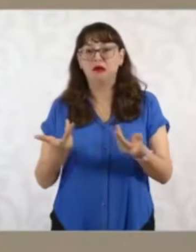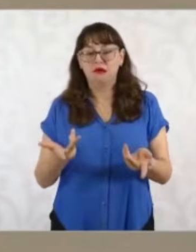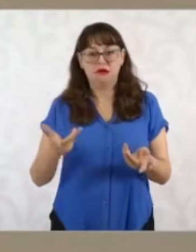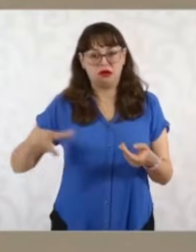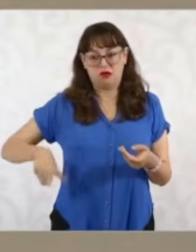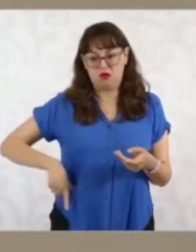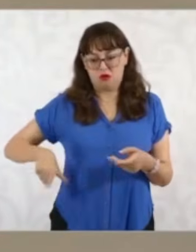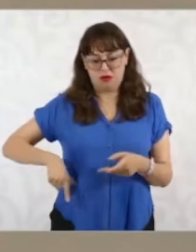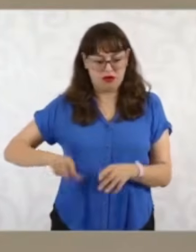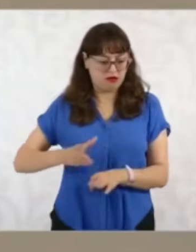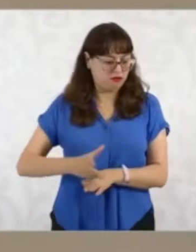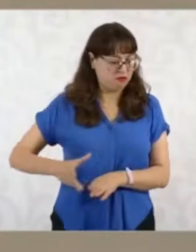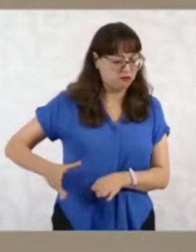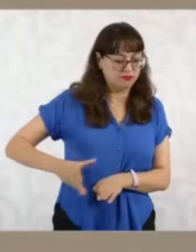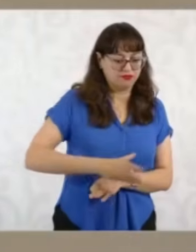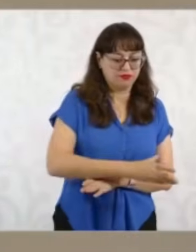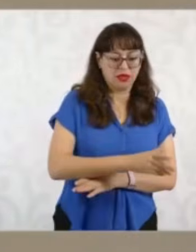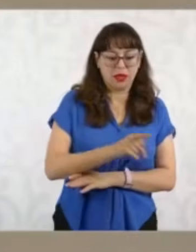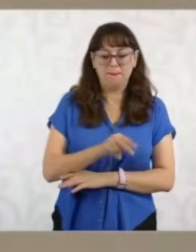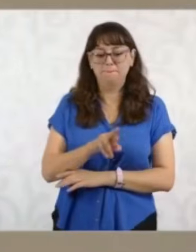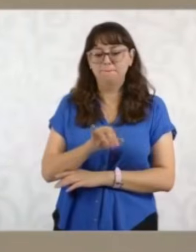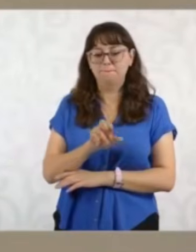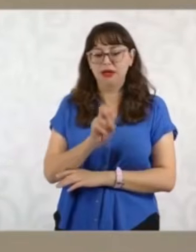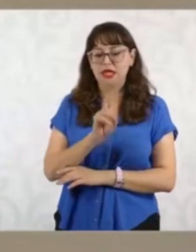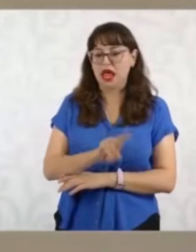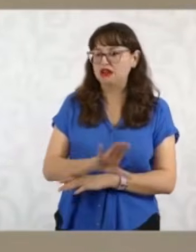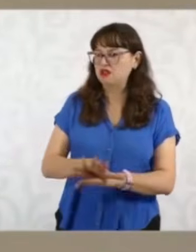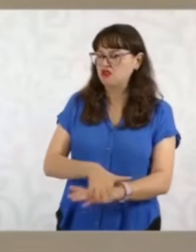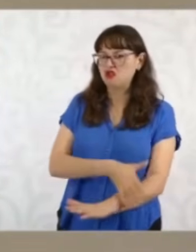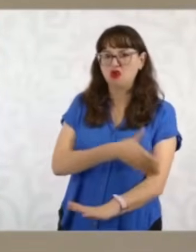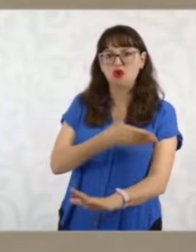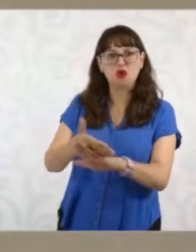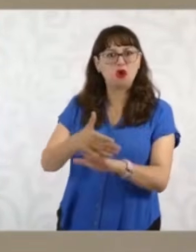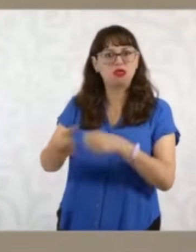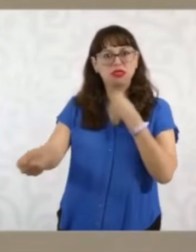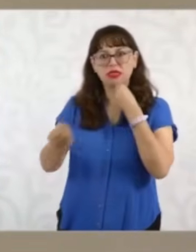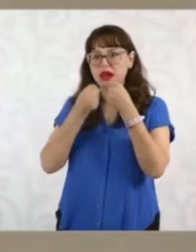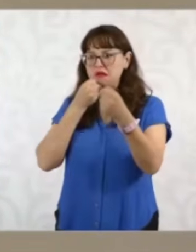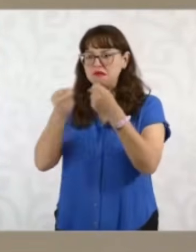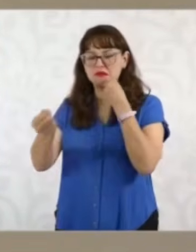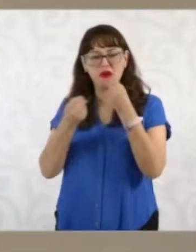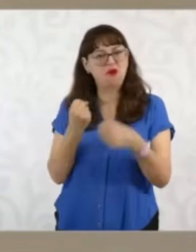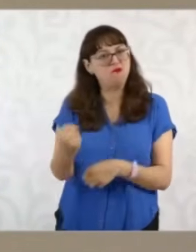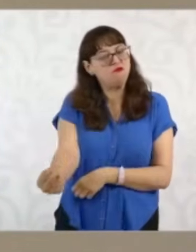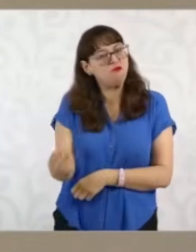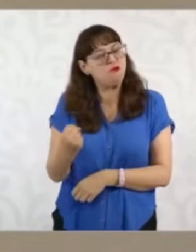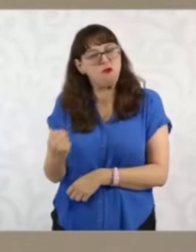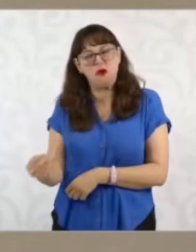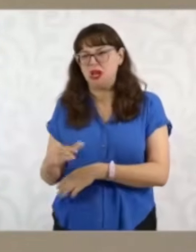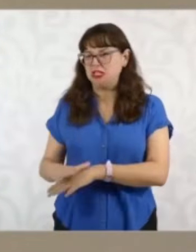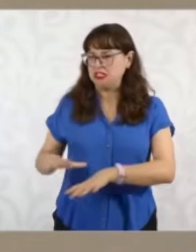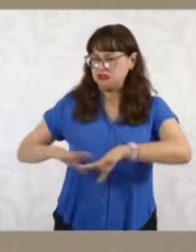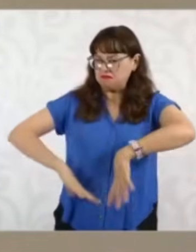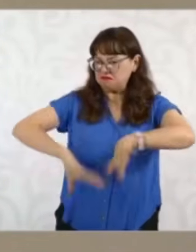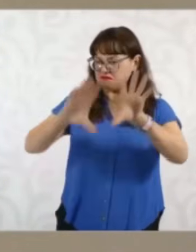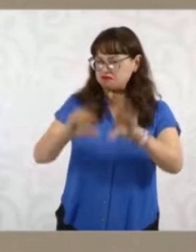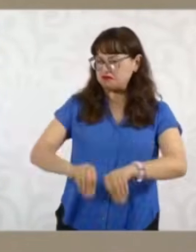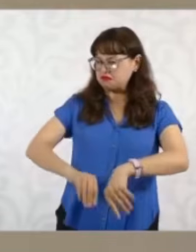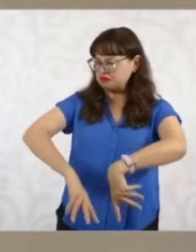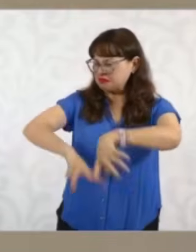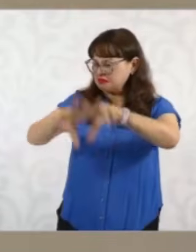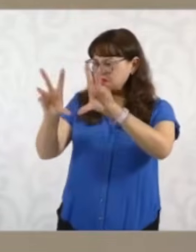estos regímenes, el PRIAN finalmente fue la prensa y cómo prácticamente fue